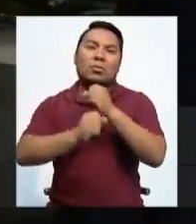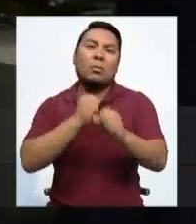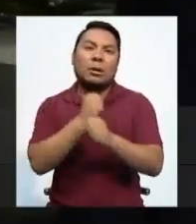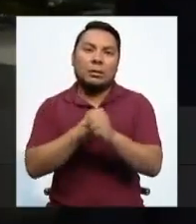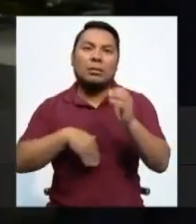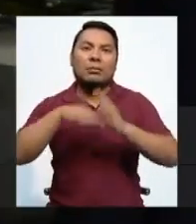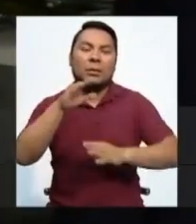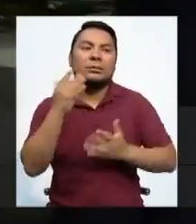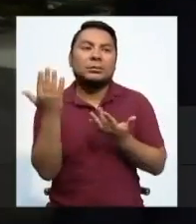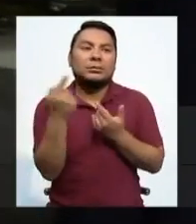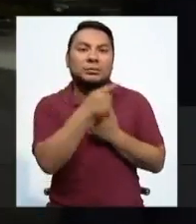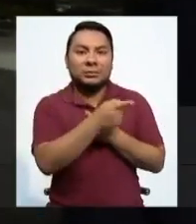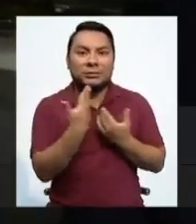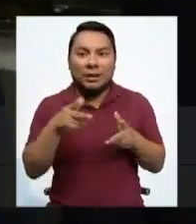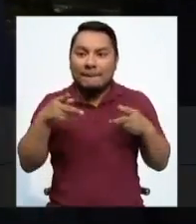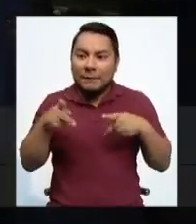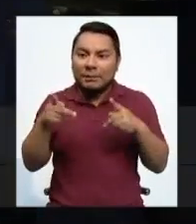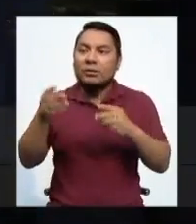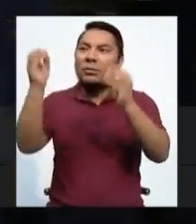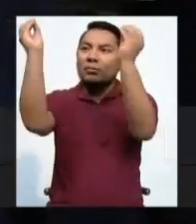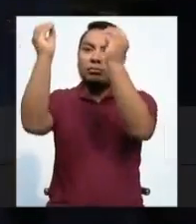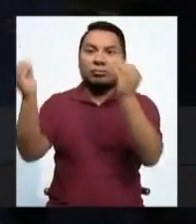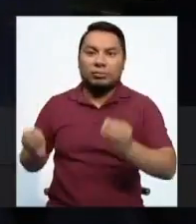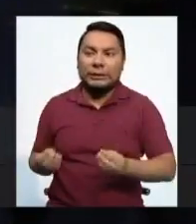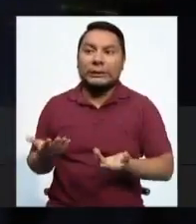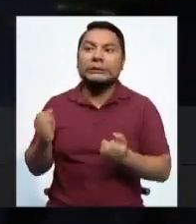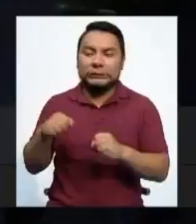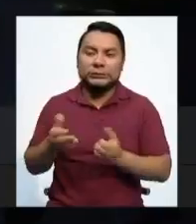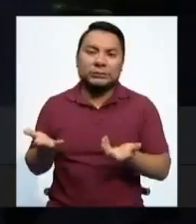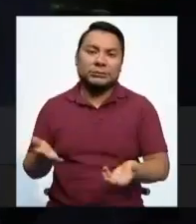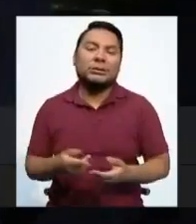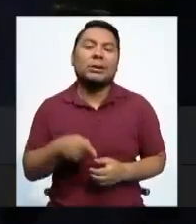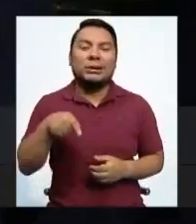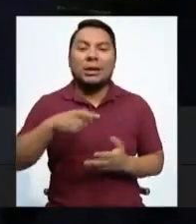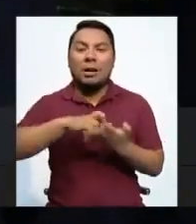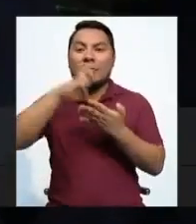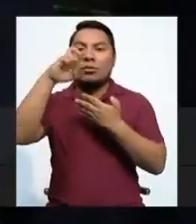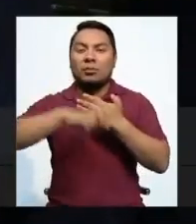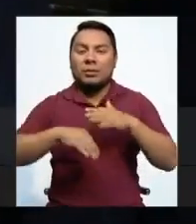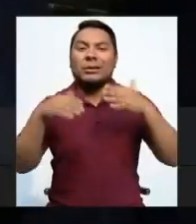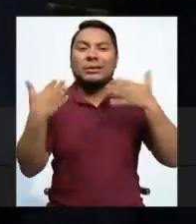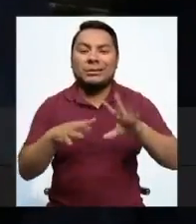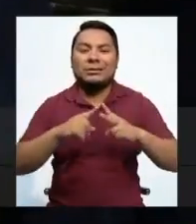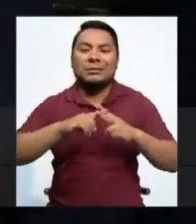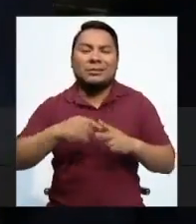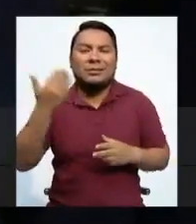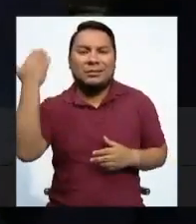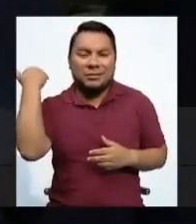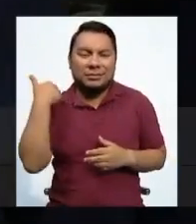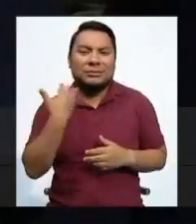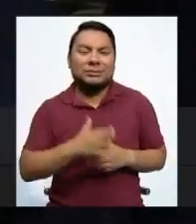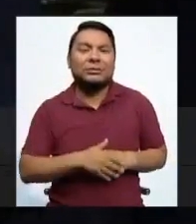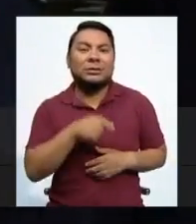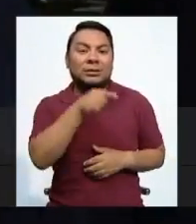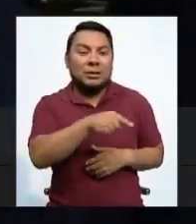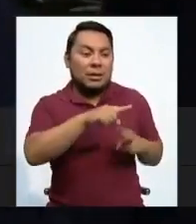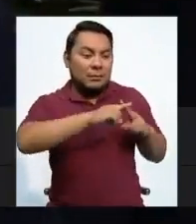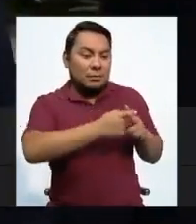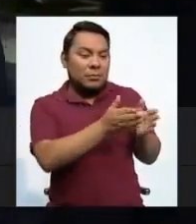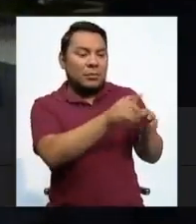más, por ejemplo, ¿no? Todo este proyecto contenía una pasarela que venía desde el campo de